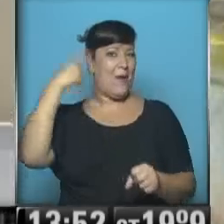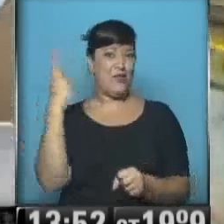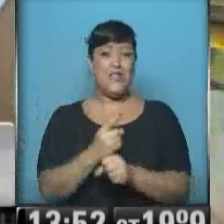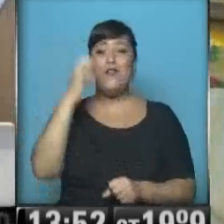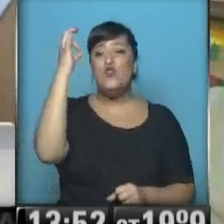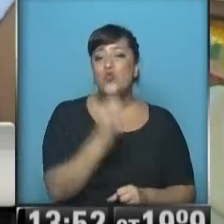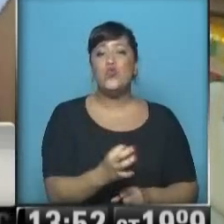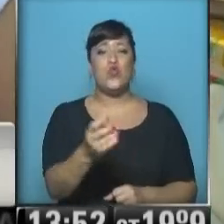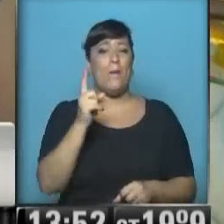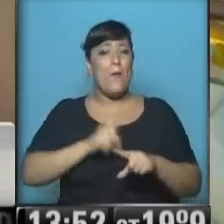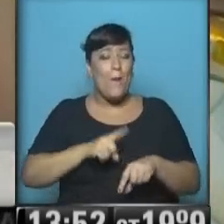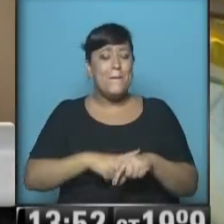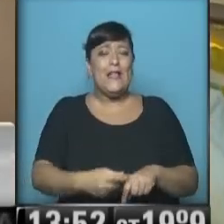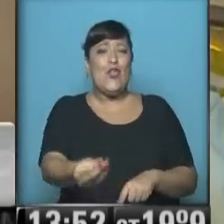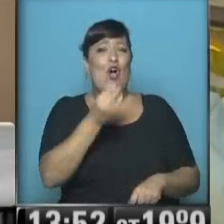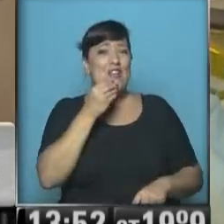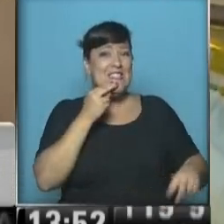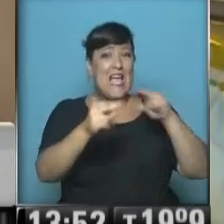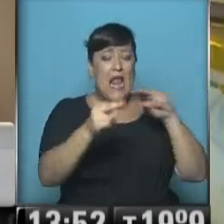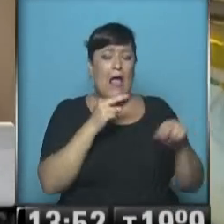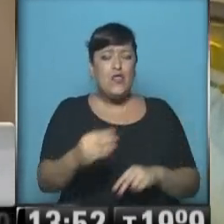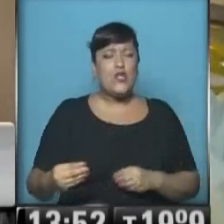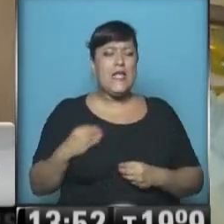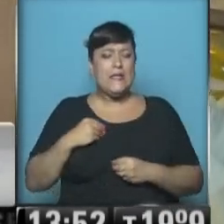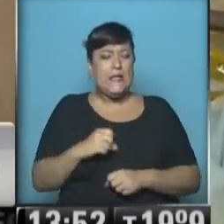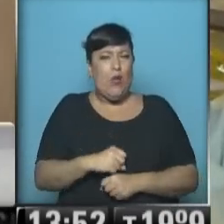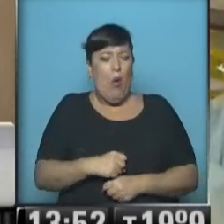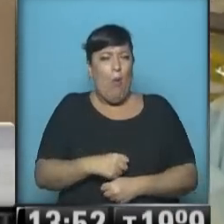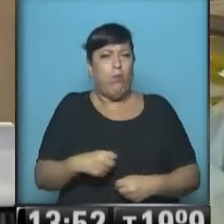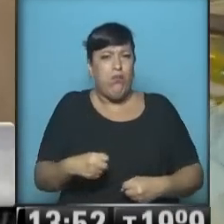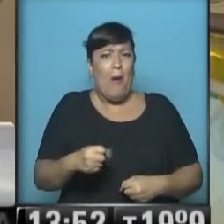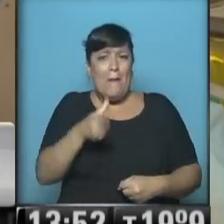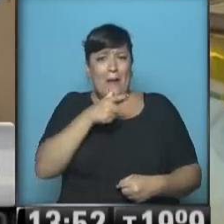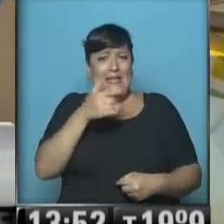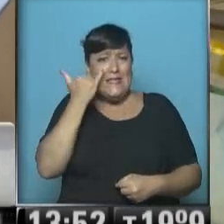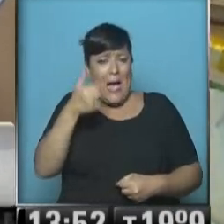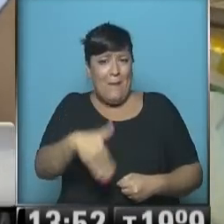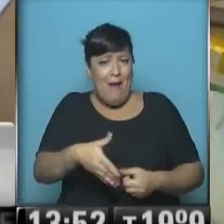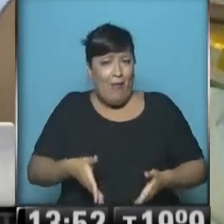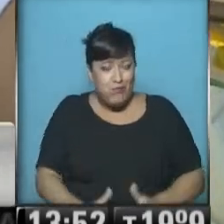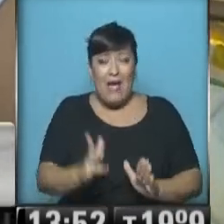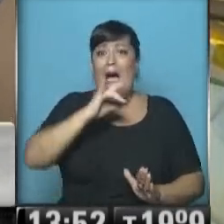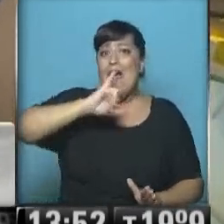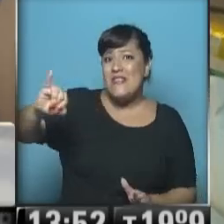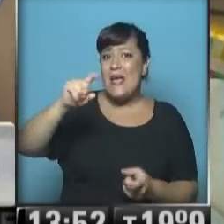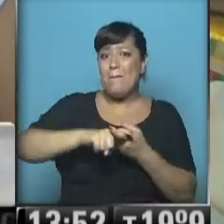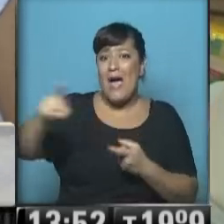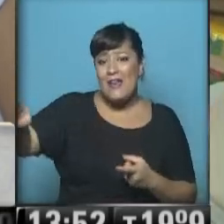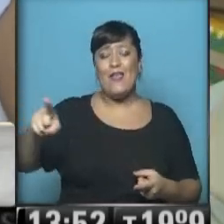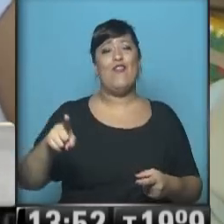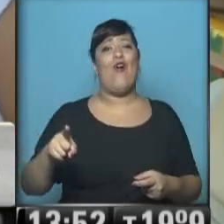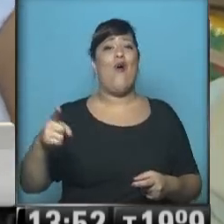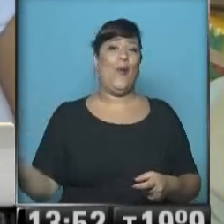cenando, de repente sentí contracciones y dije, me parece que voy a parir ya. Le dije a mi marido así, así que